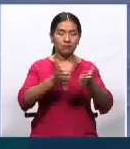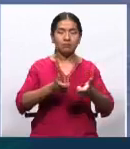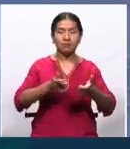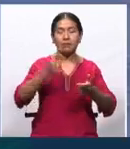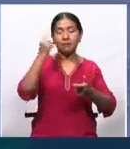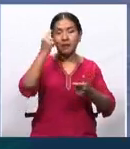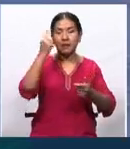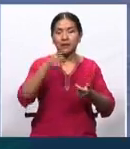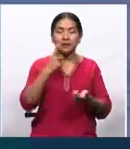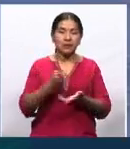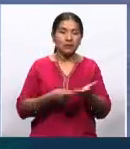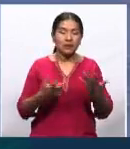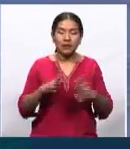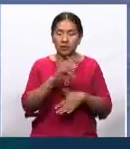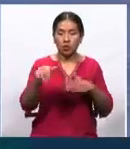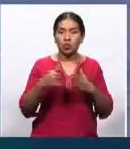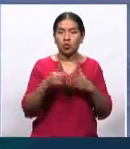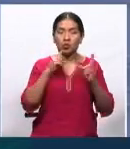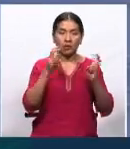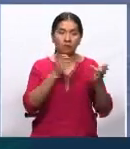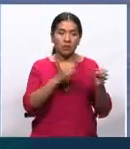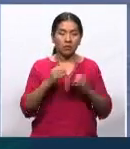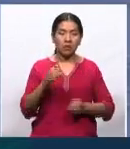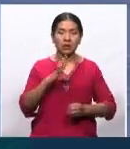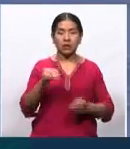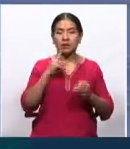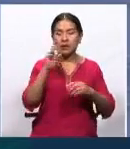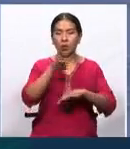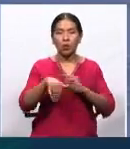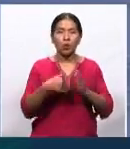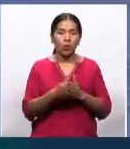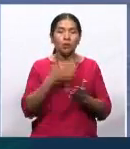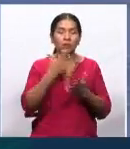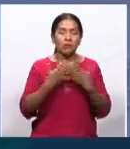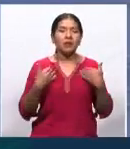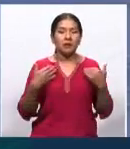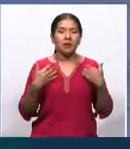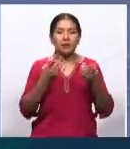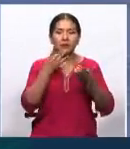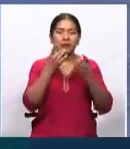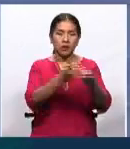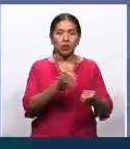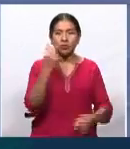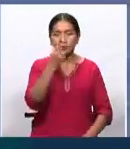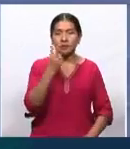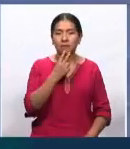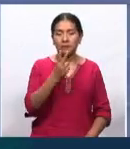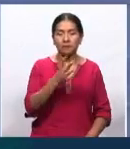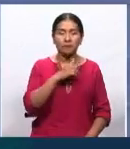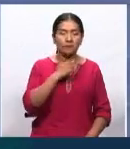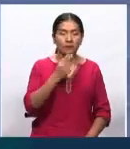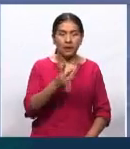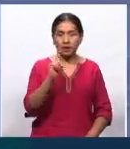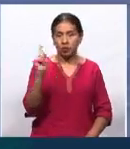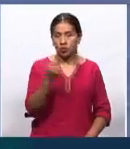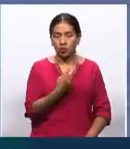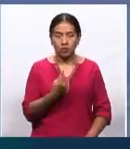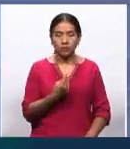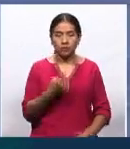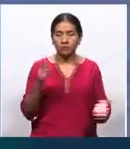que también estos organismos tengan conocimiento de esta denuncia verbal que ya lo manifestó la Ejecutiva